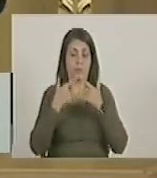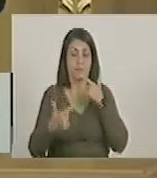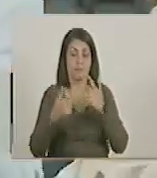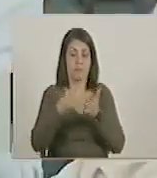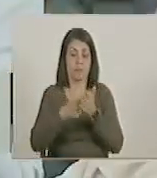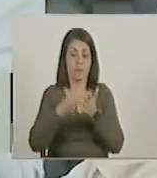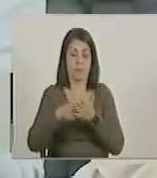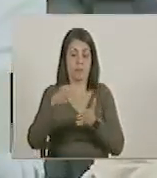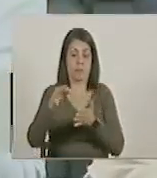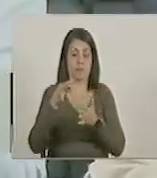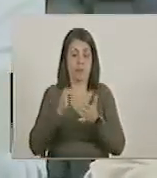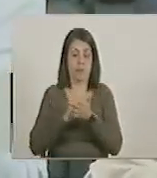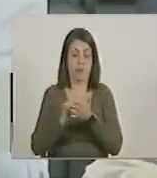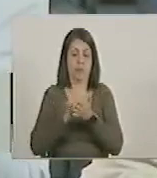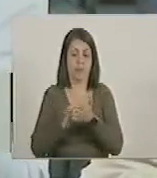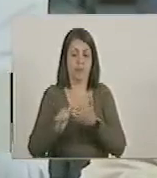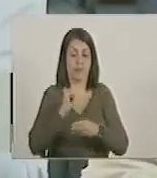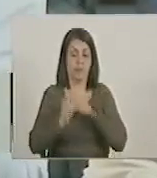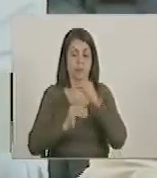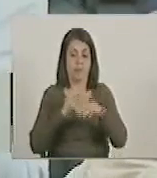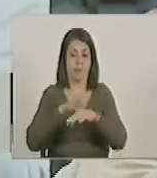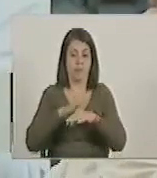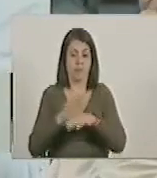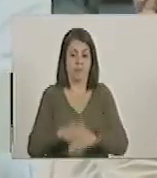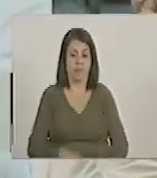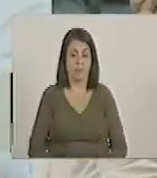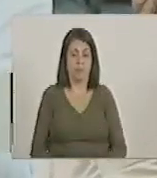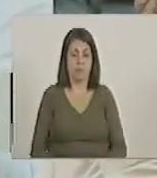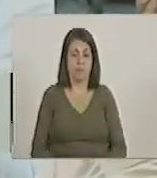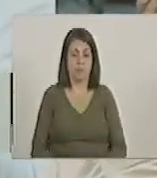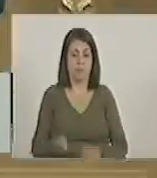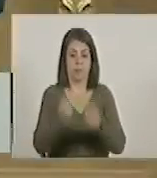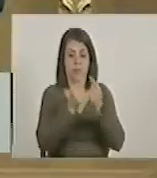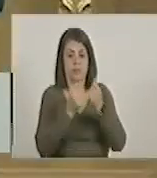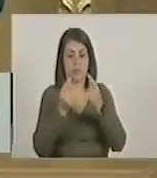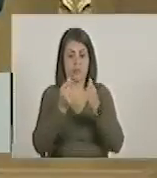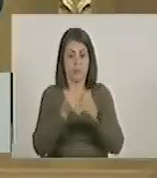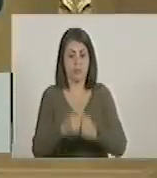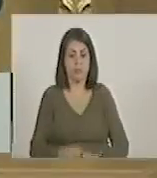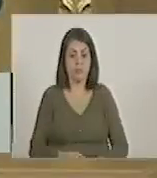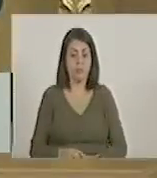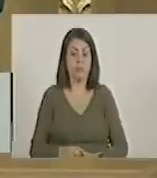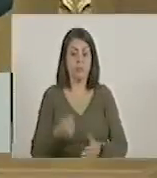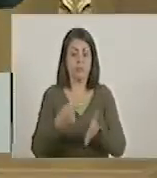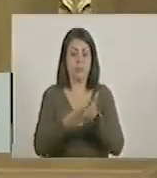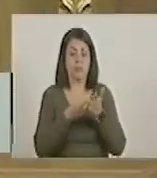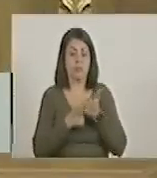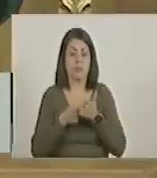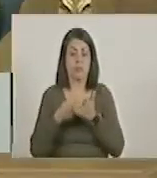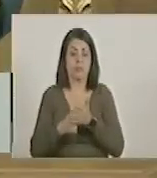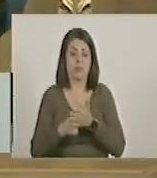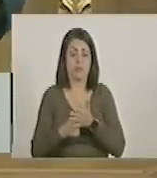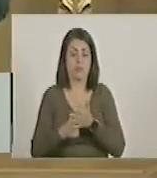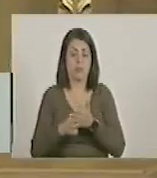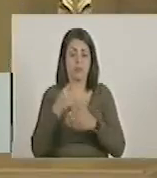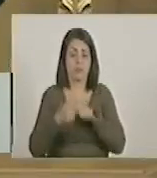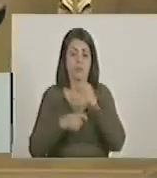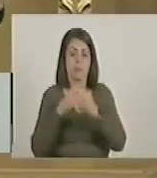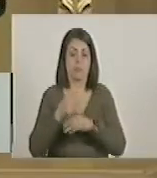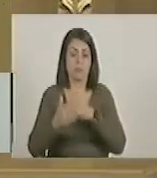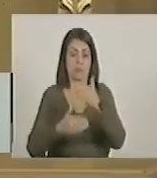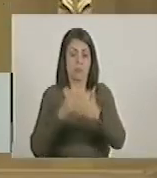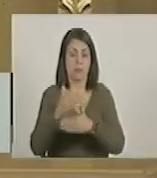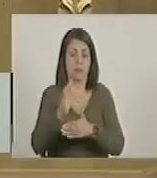el ámbito de la tasa de cambio, en el ámbito del financiamiento, de los precios, de la aplicación de